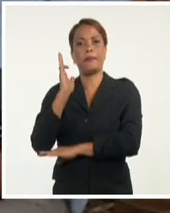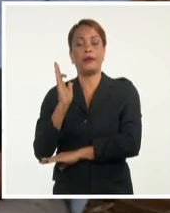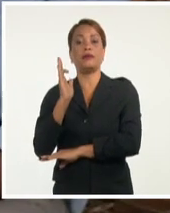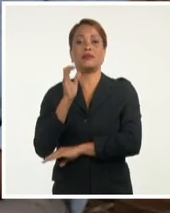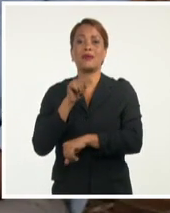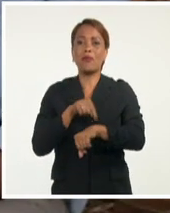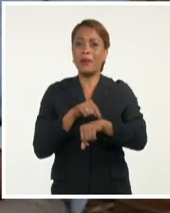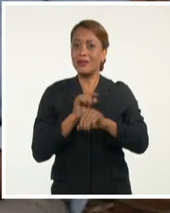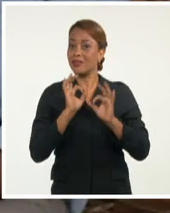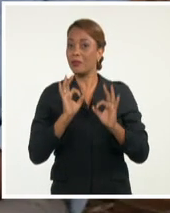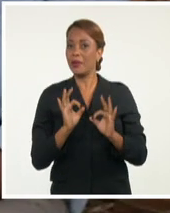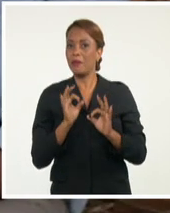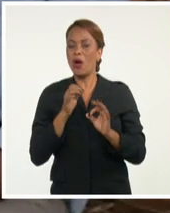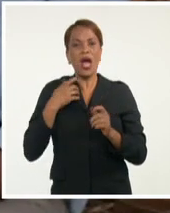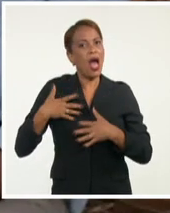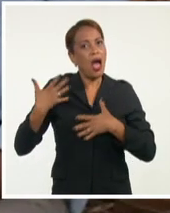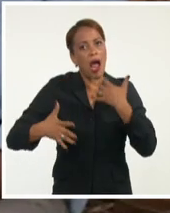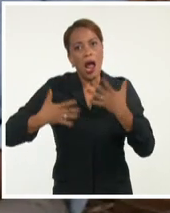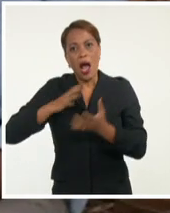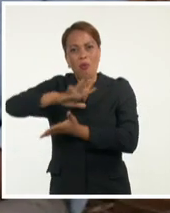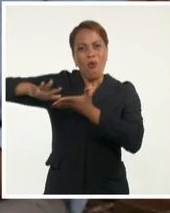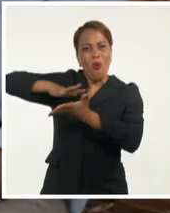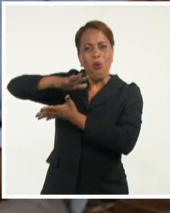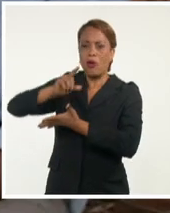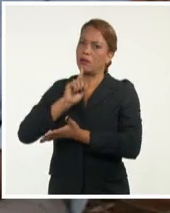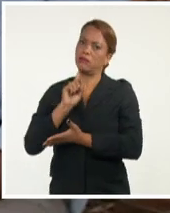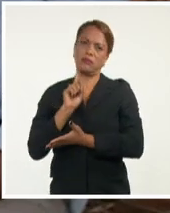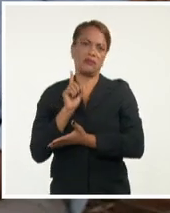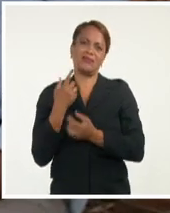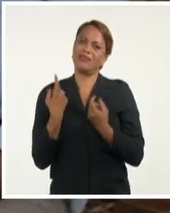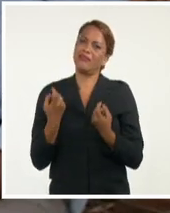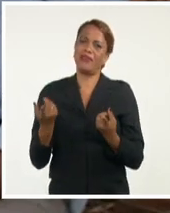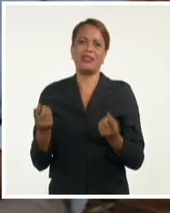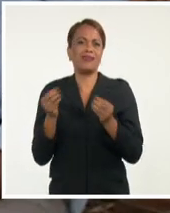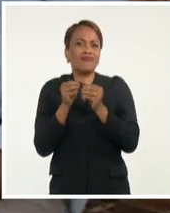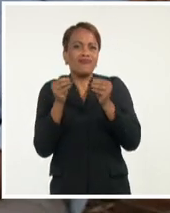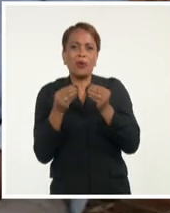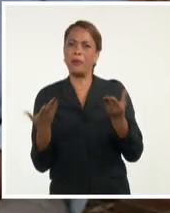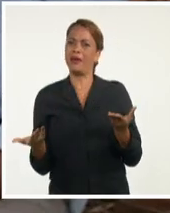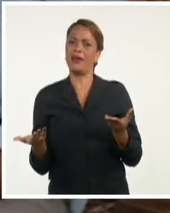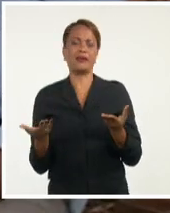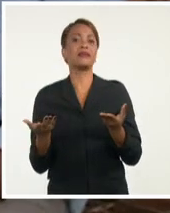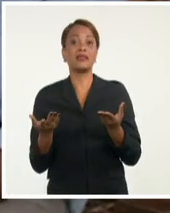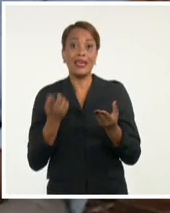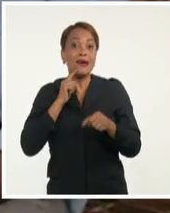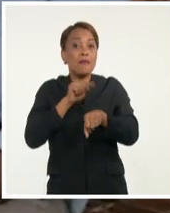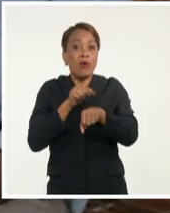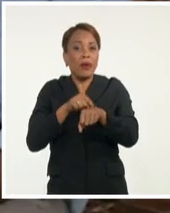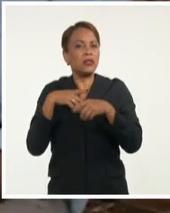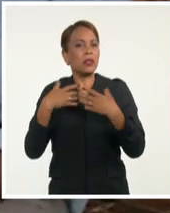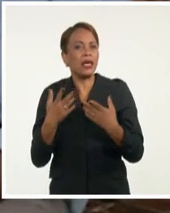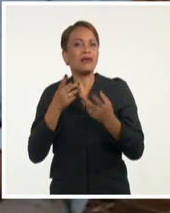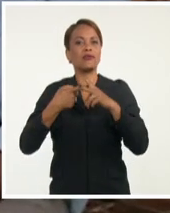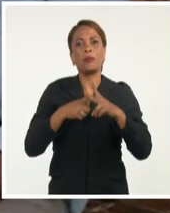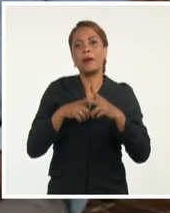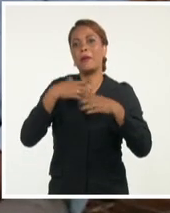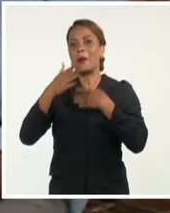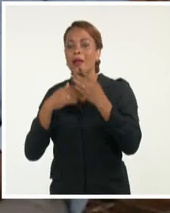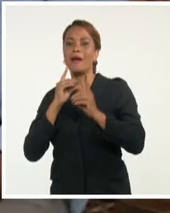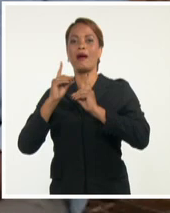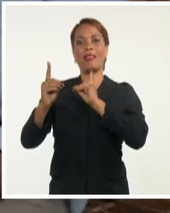tiempo para la opresión, tiempo para la guerra. Es tiempo donde las cosas para resolver los problemas